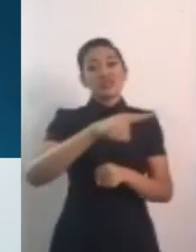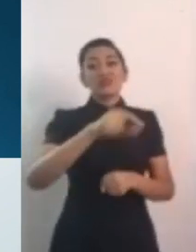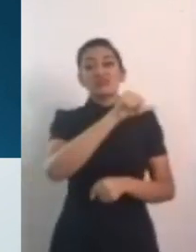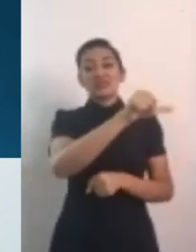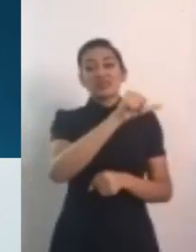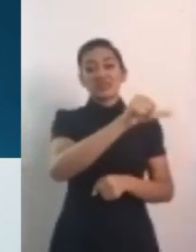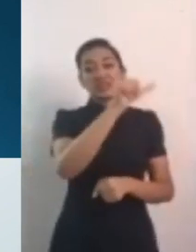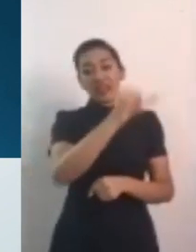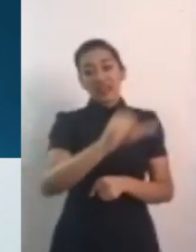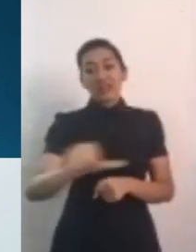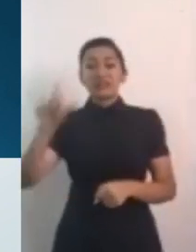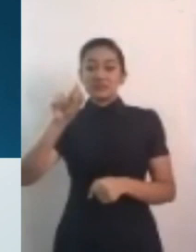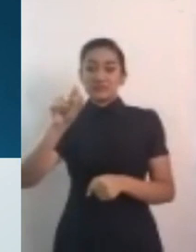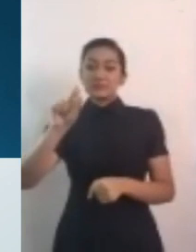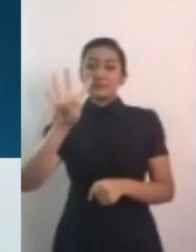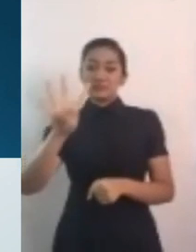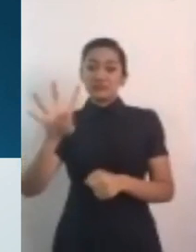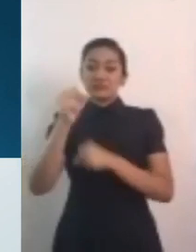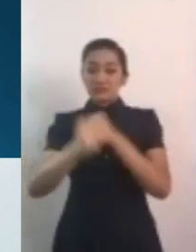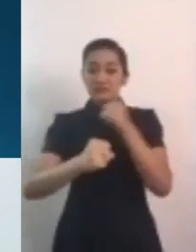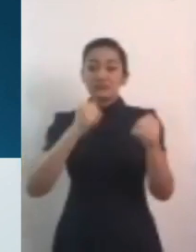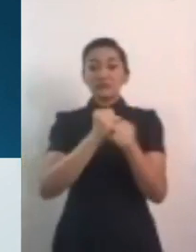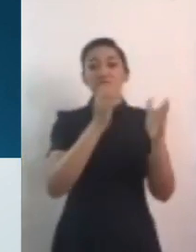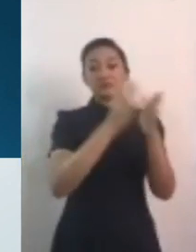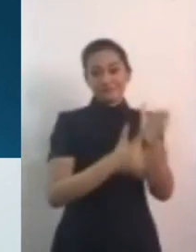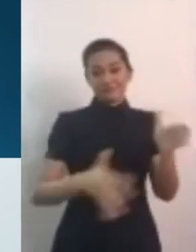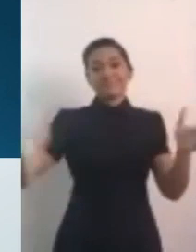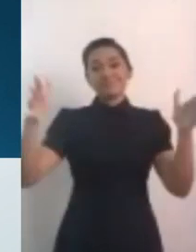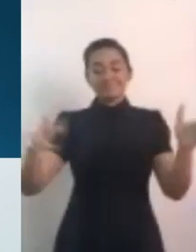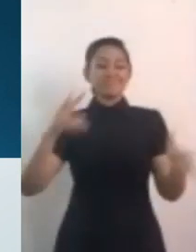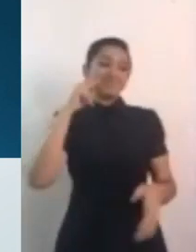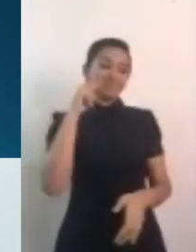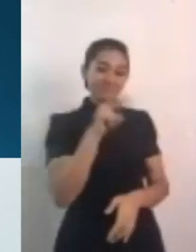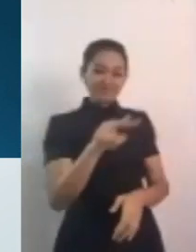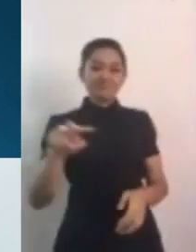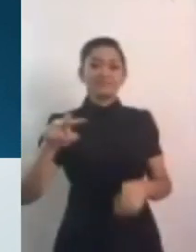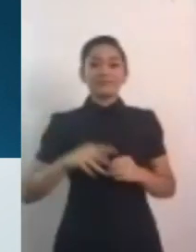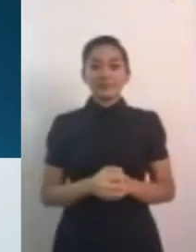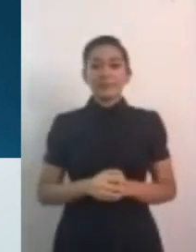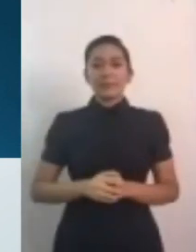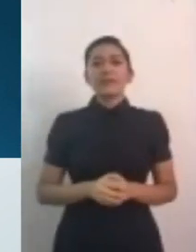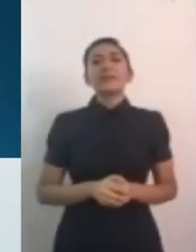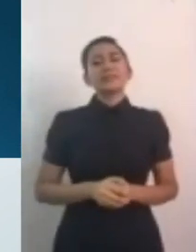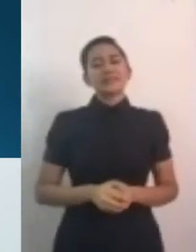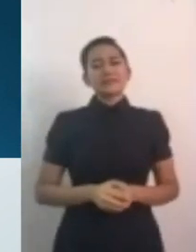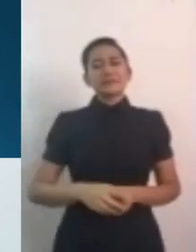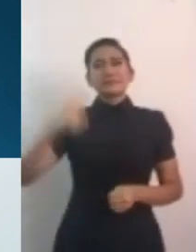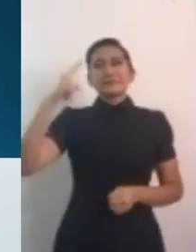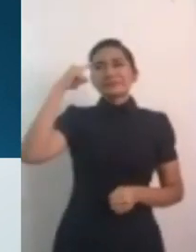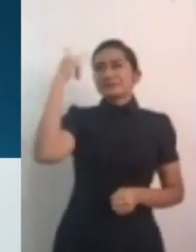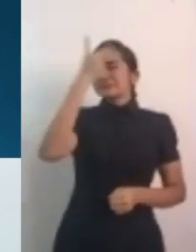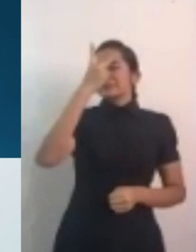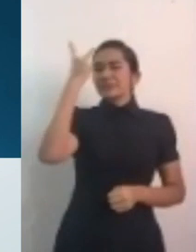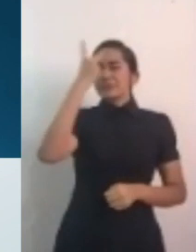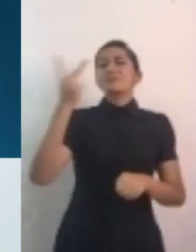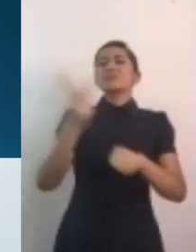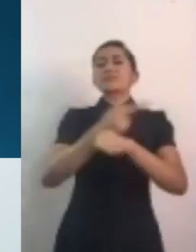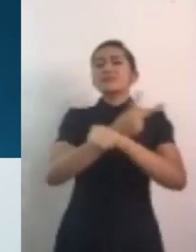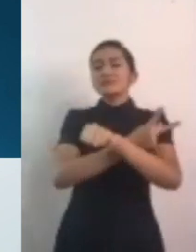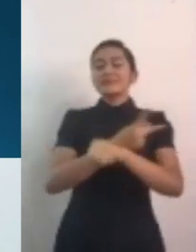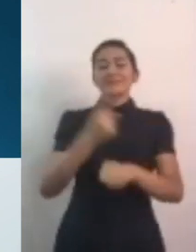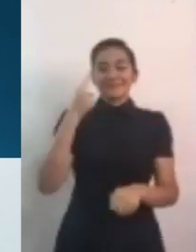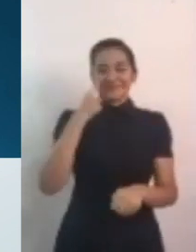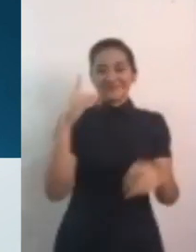los 24 años de edad. Vamos a la 10. ¿Qué es lo que pasa psicológicamente? Este esquema